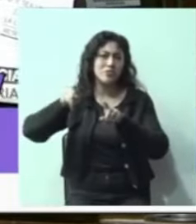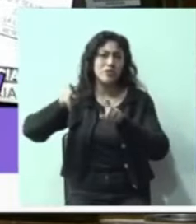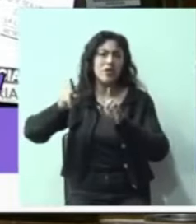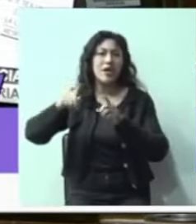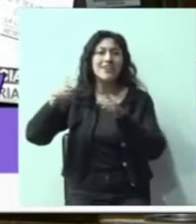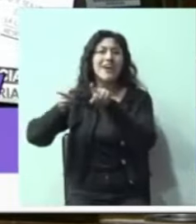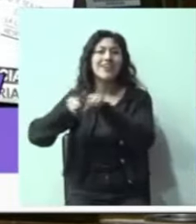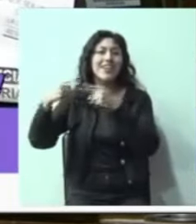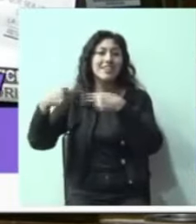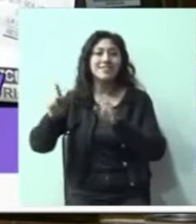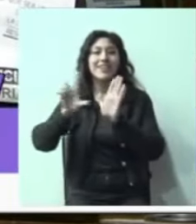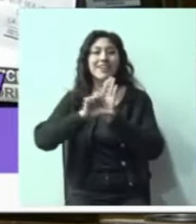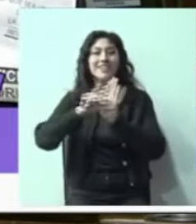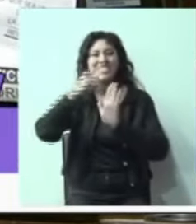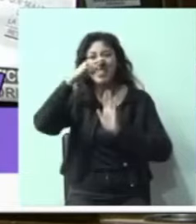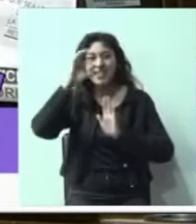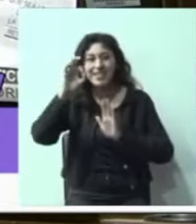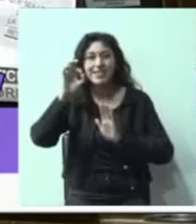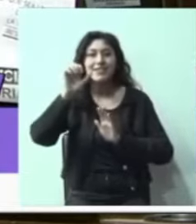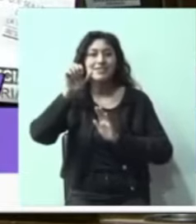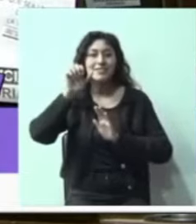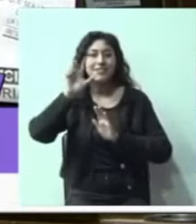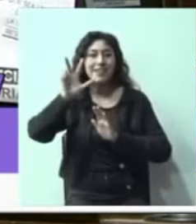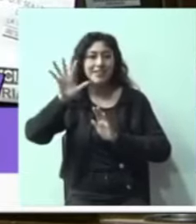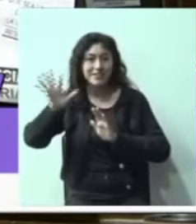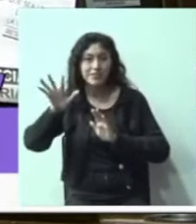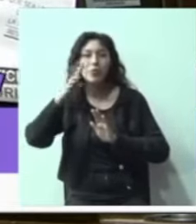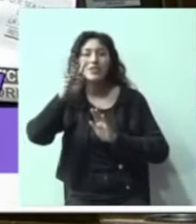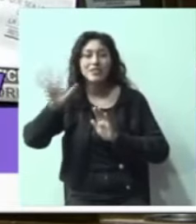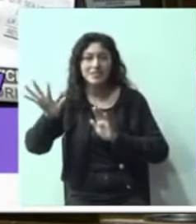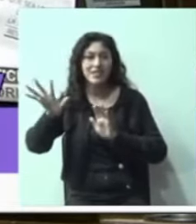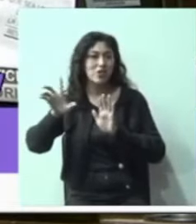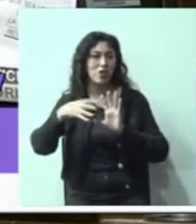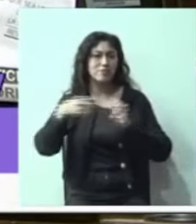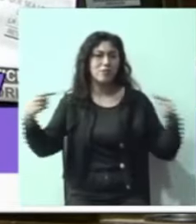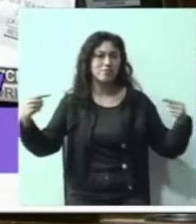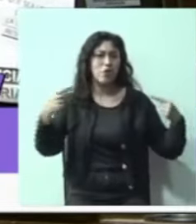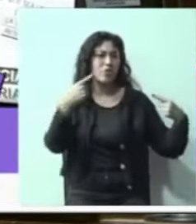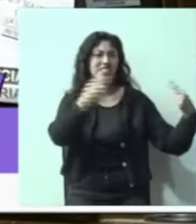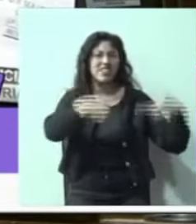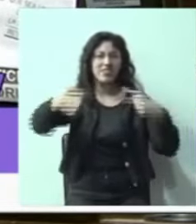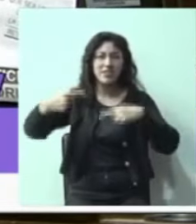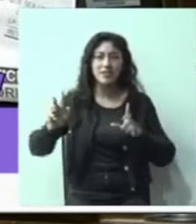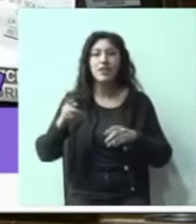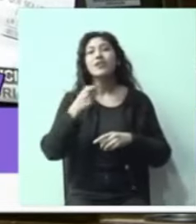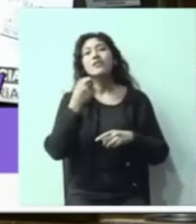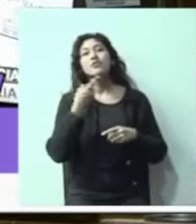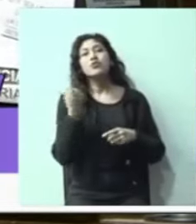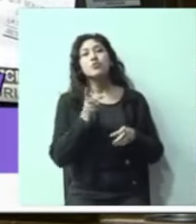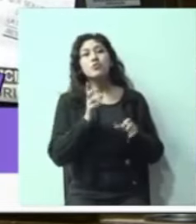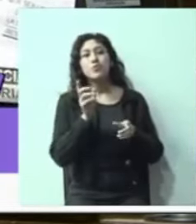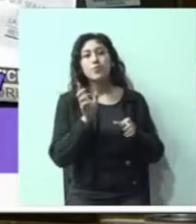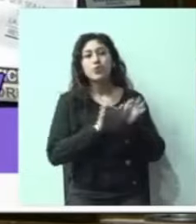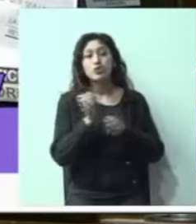6035. ¿Y esto por qué? Con argumentos interesantes que los quiero analizar uno por uno. Dicen, si aprobamos que enfermería pasa a